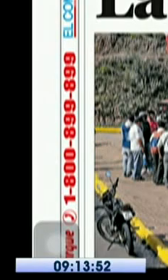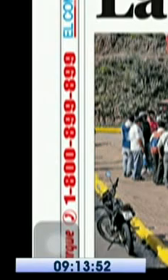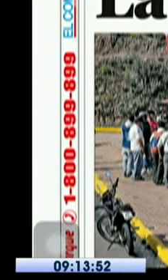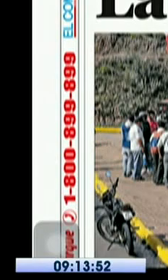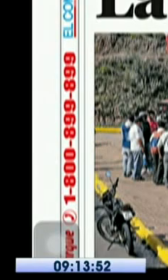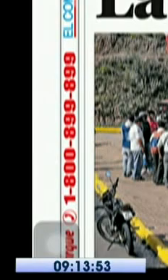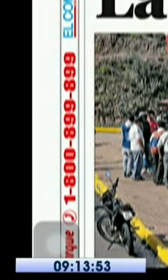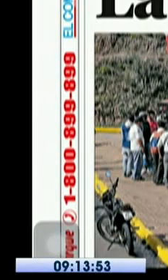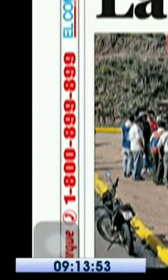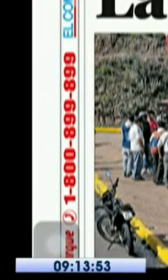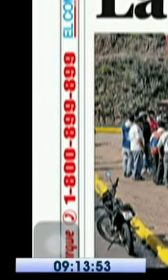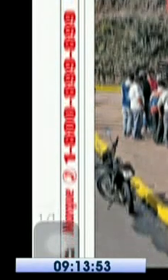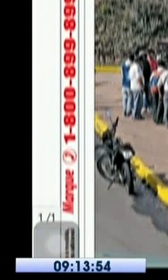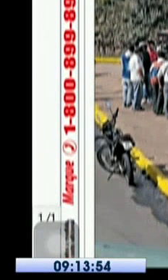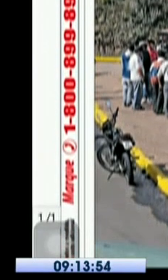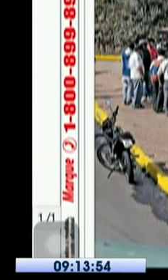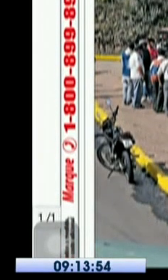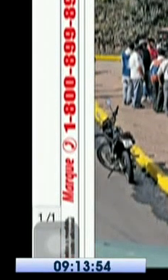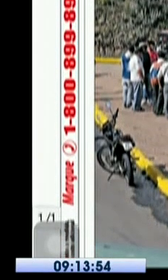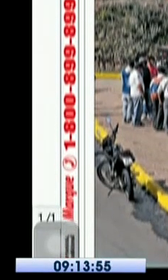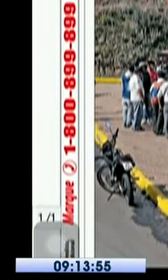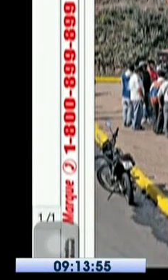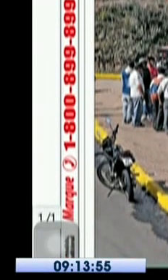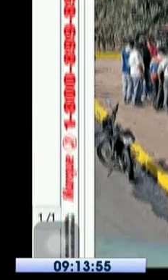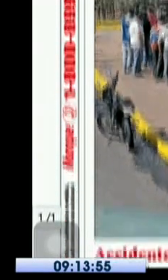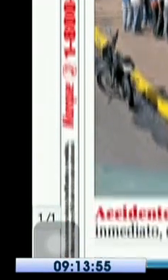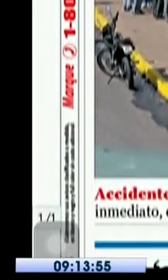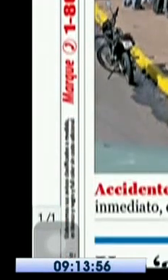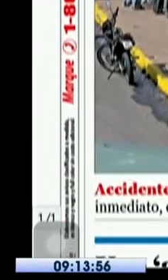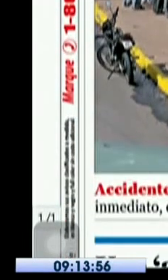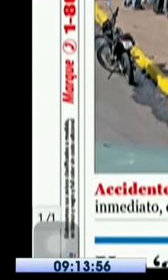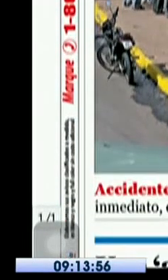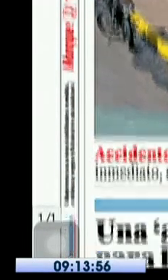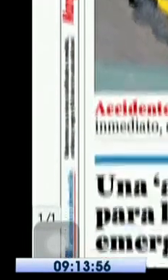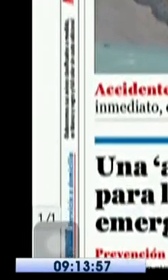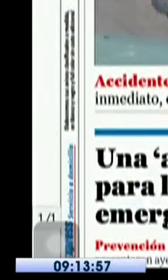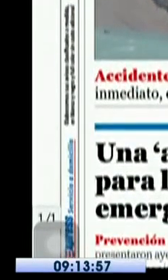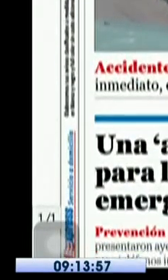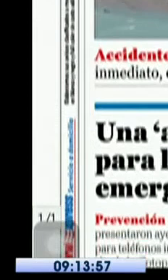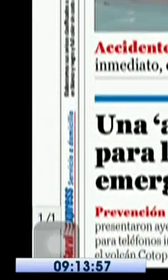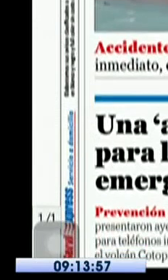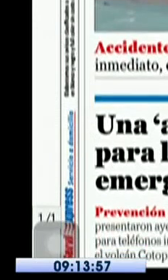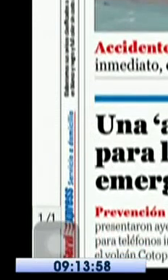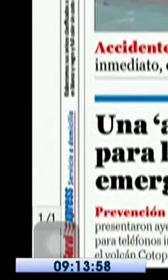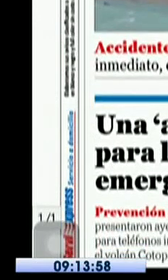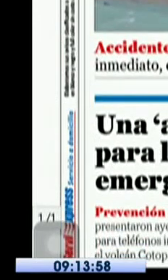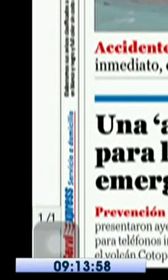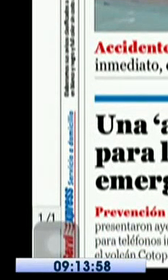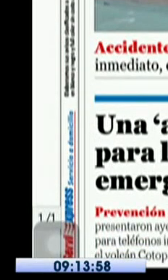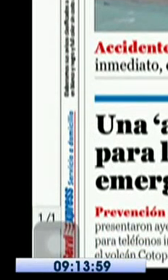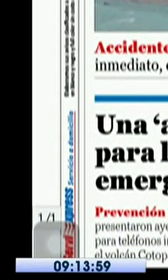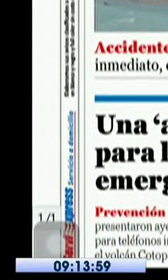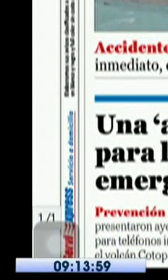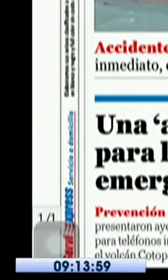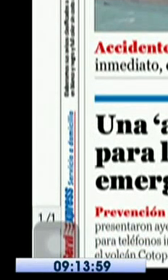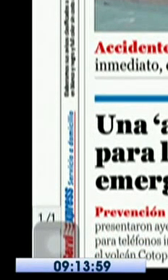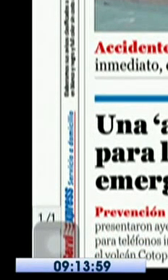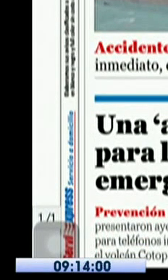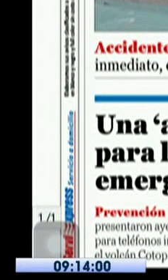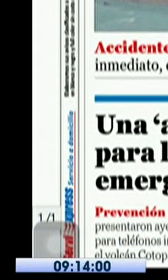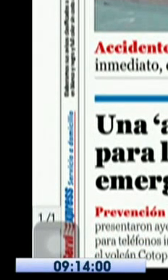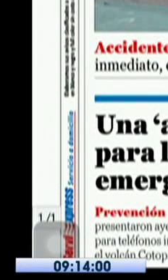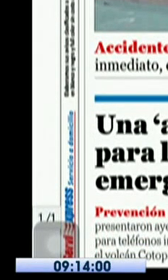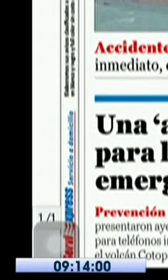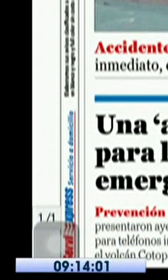circulando el primer diario de nuestra ciudad, el de Quito. La cancha lo frenó, esto fue increíble realmente, ¿ah? El bus subía por la autopista General Rumiñahui